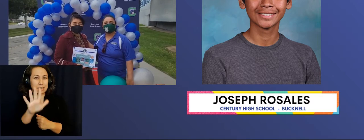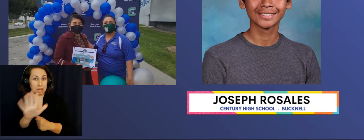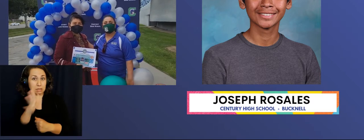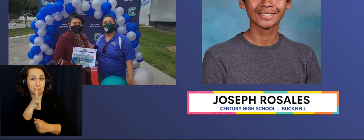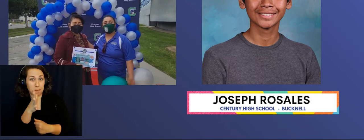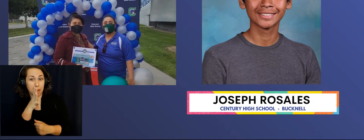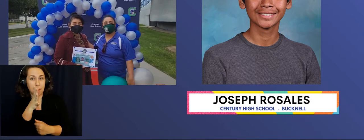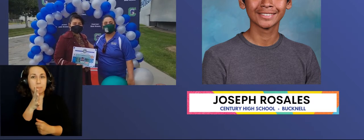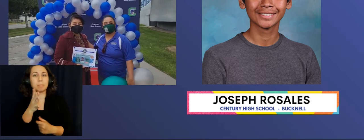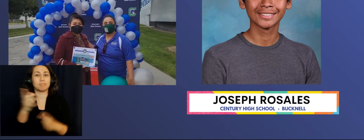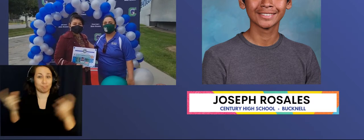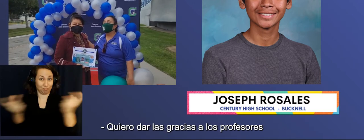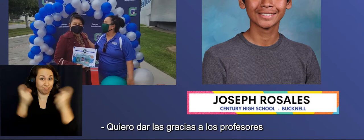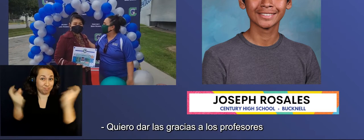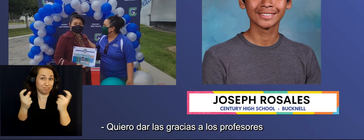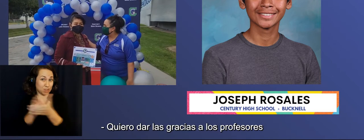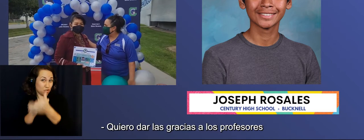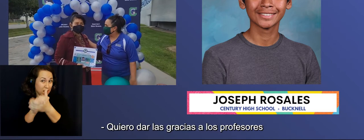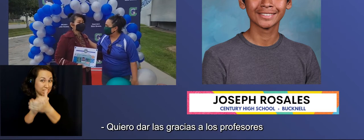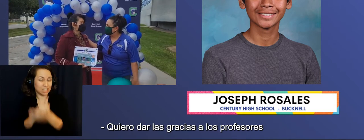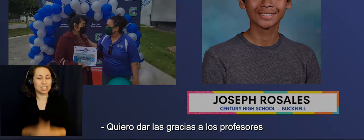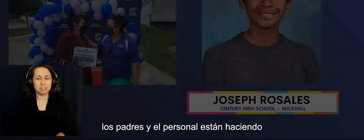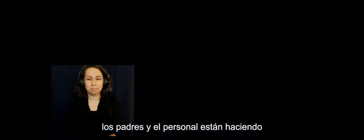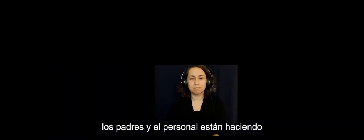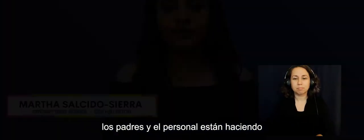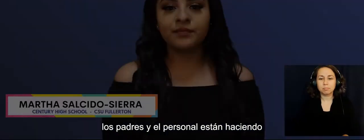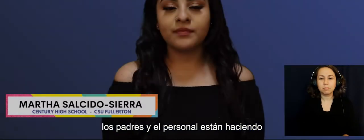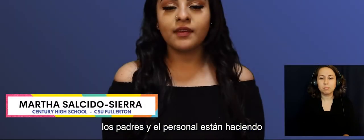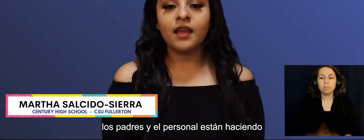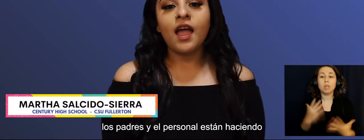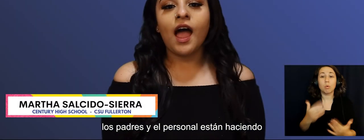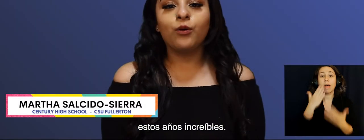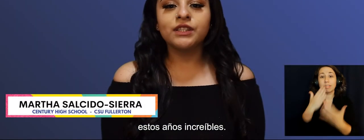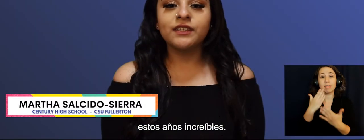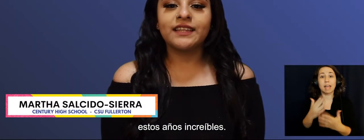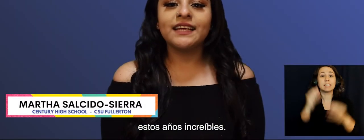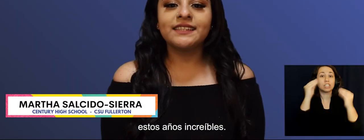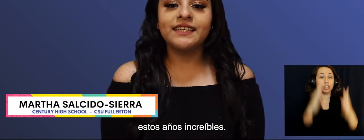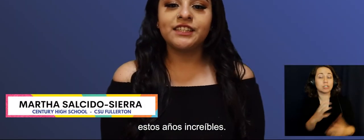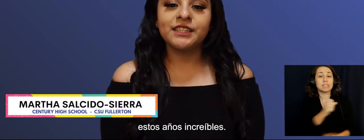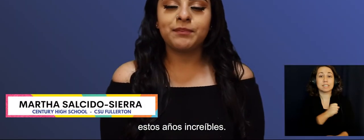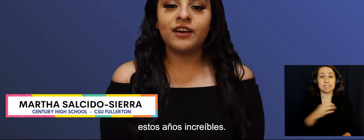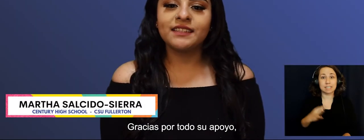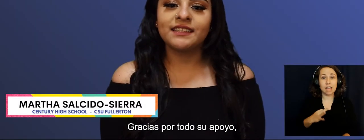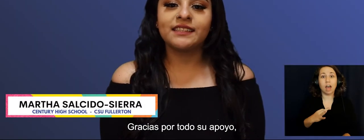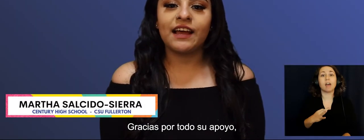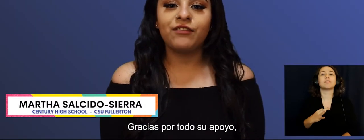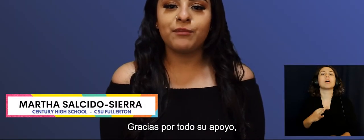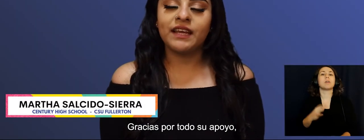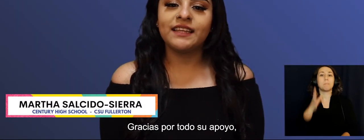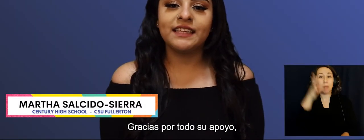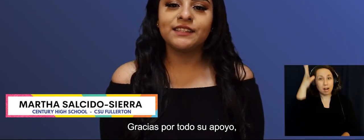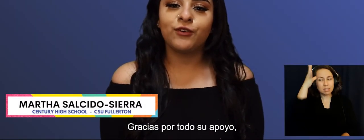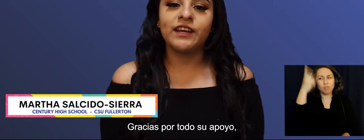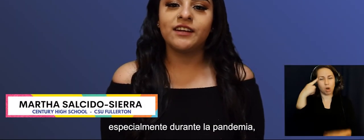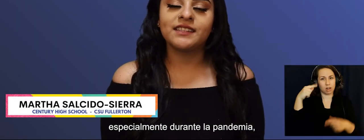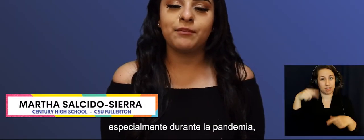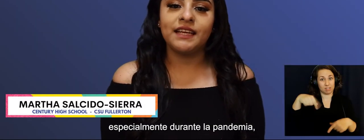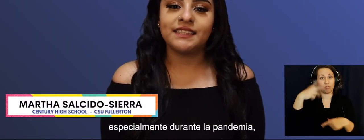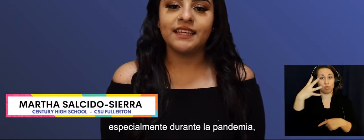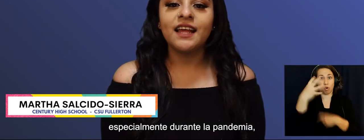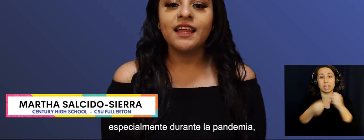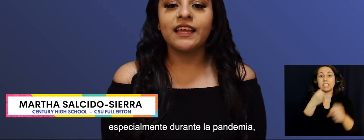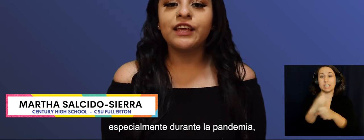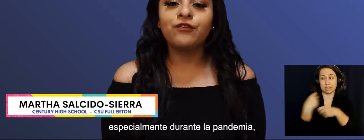Él es uno de los top 100. Quiero agradecer a los maestros padres personal por hacer estos 4 años